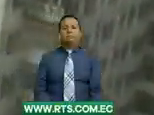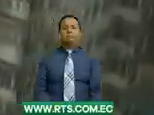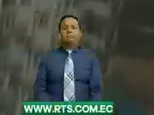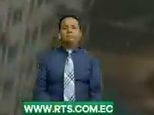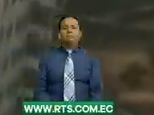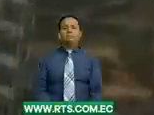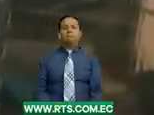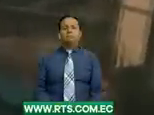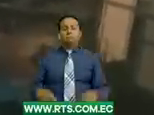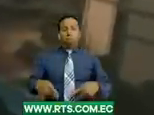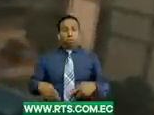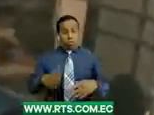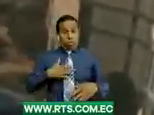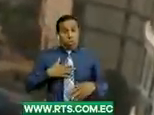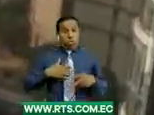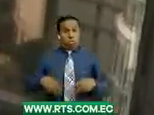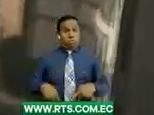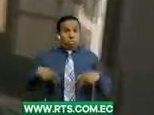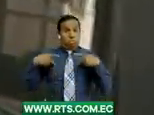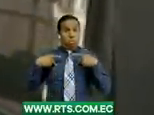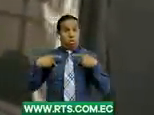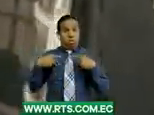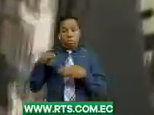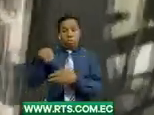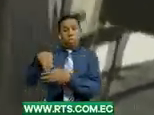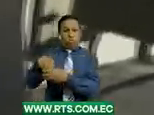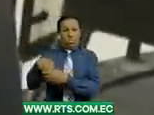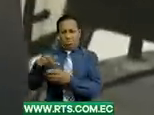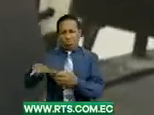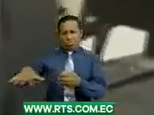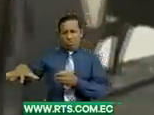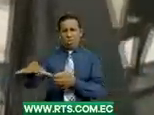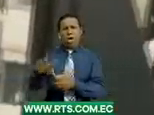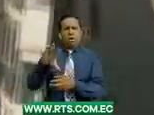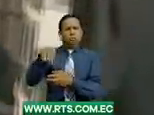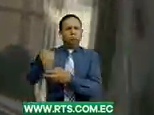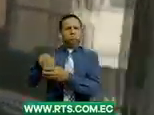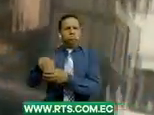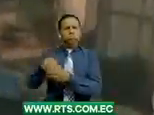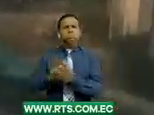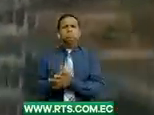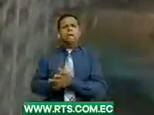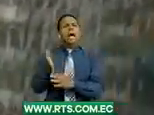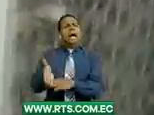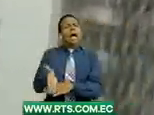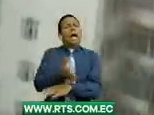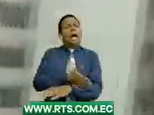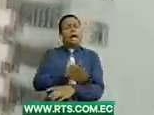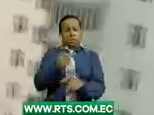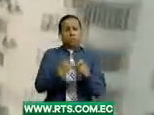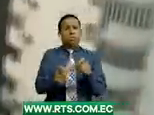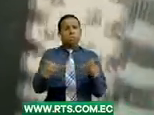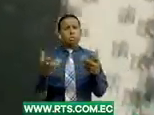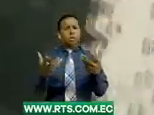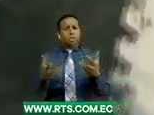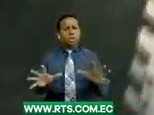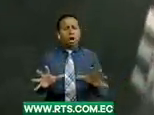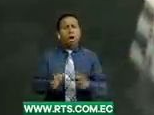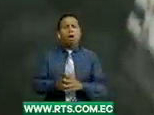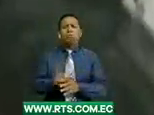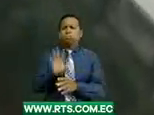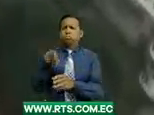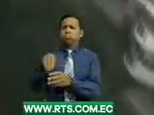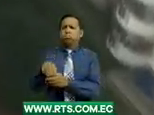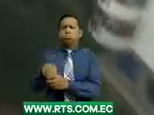La residencia donde yo vivo se llama Fuanxia Huatín. Aquí anteriormente había personas que salían, estaban aquí en